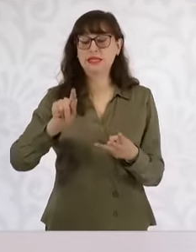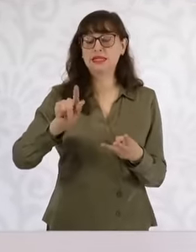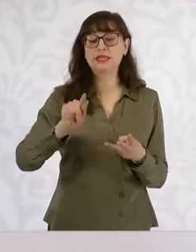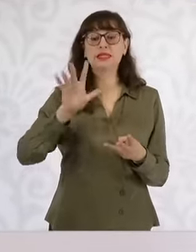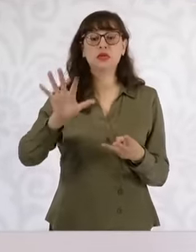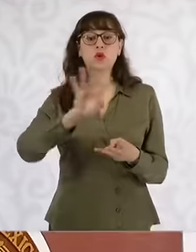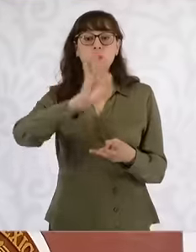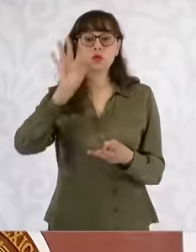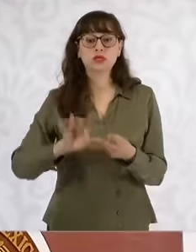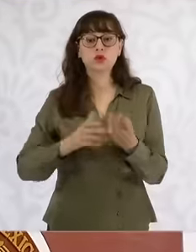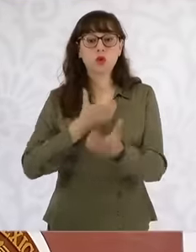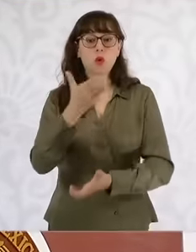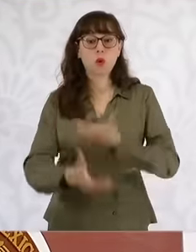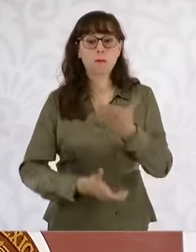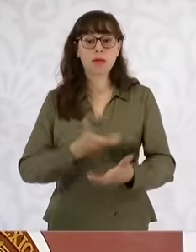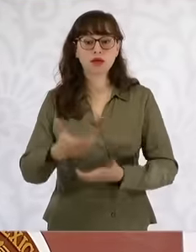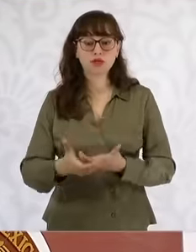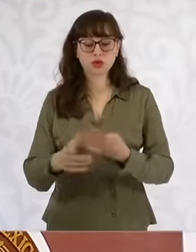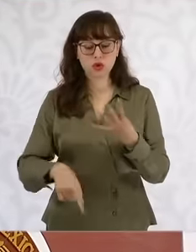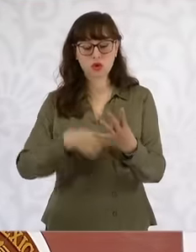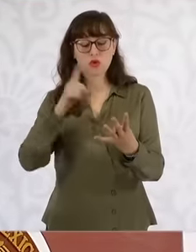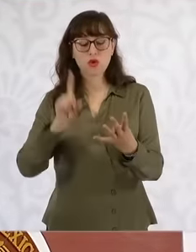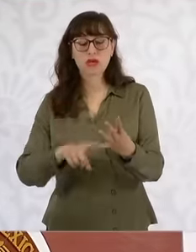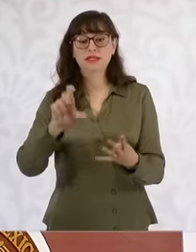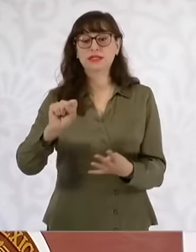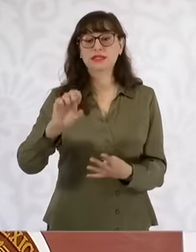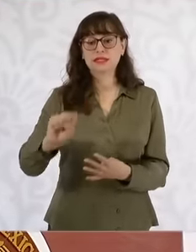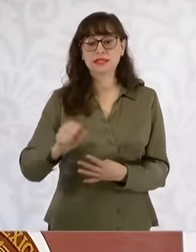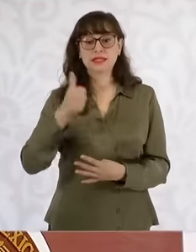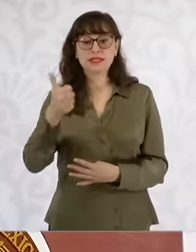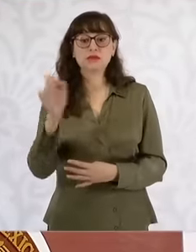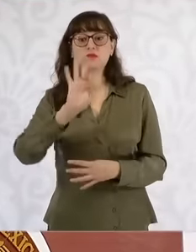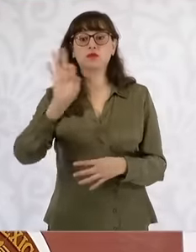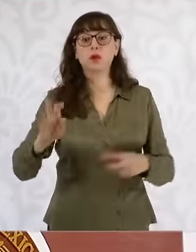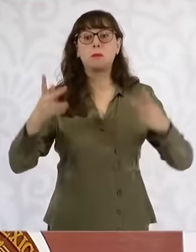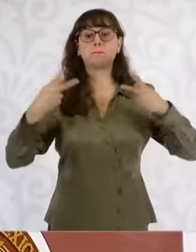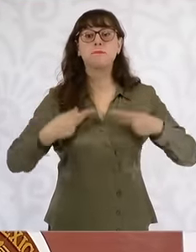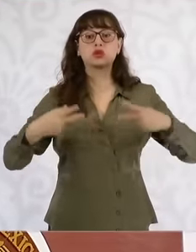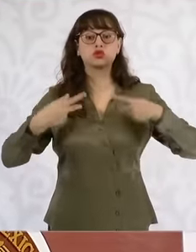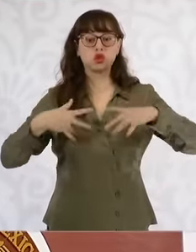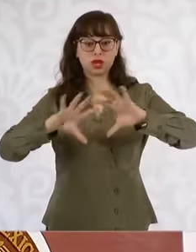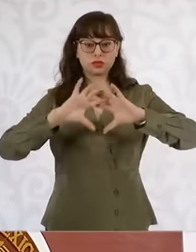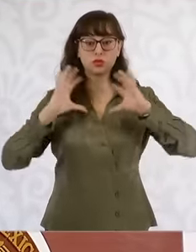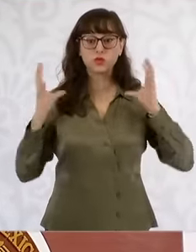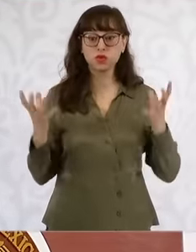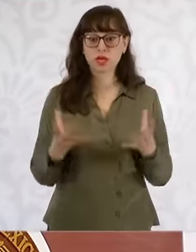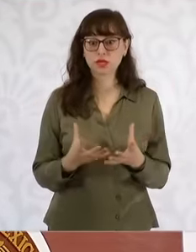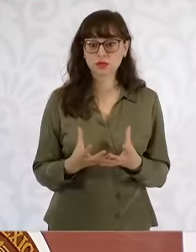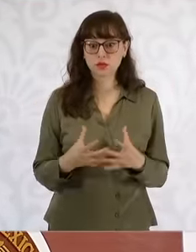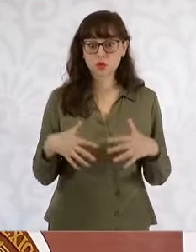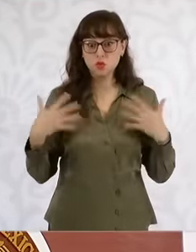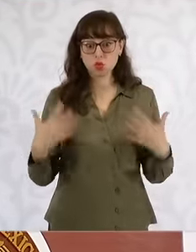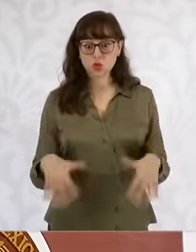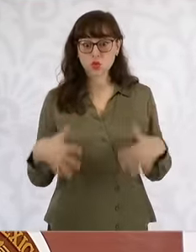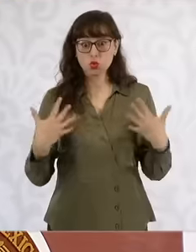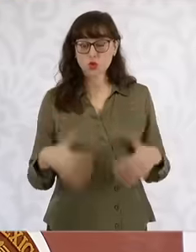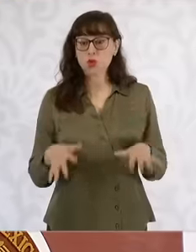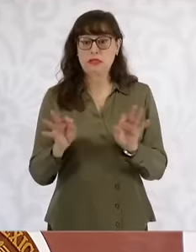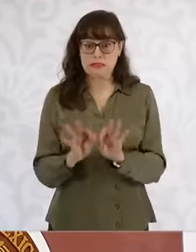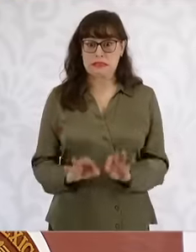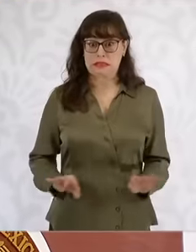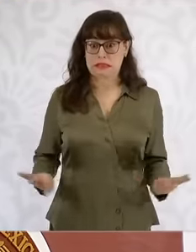mundial y el 66% de la población mundial. Entonces, pues tienen un gran peso cuando